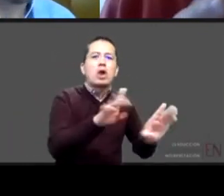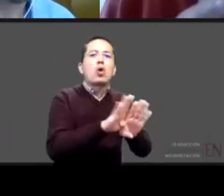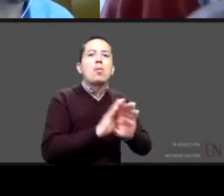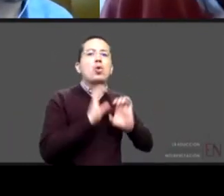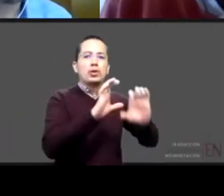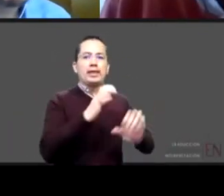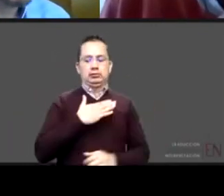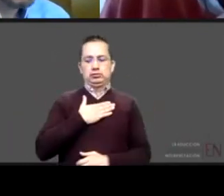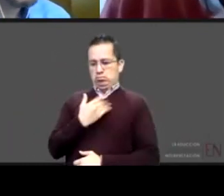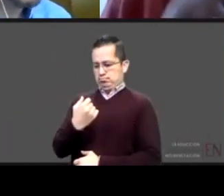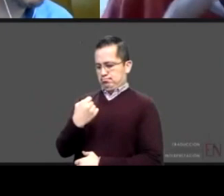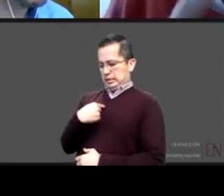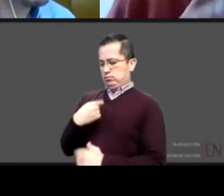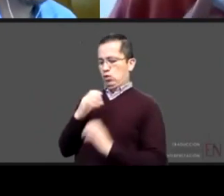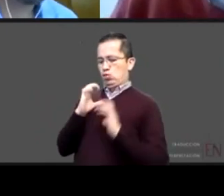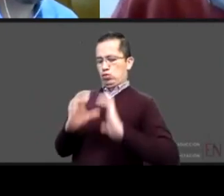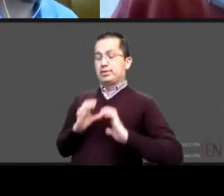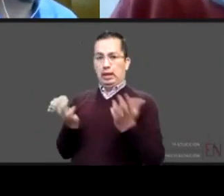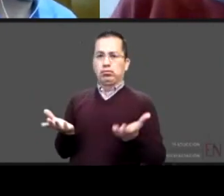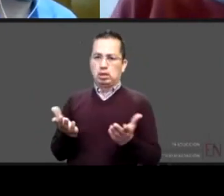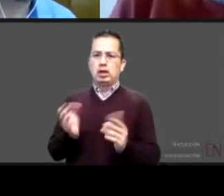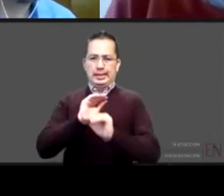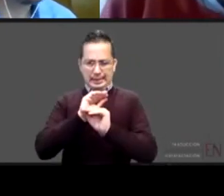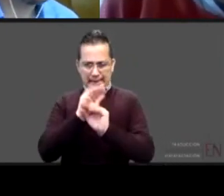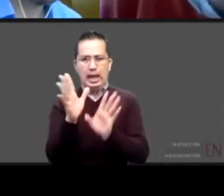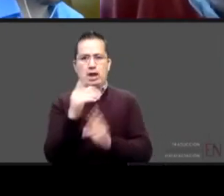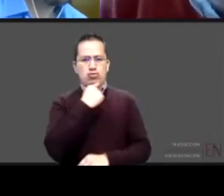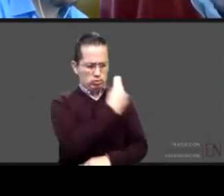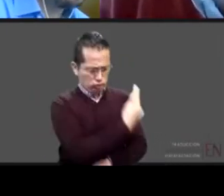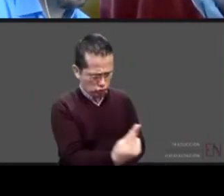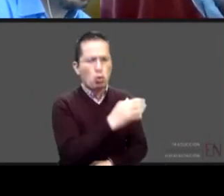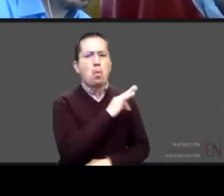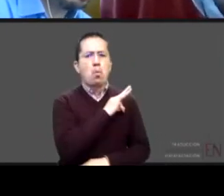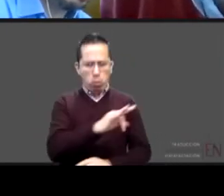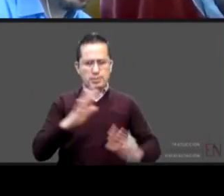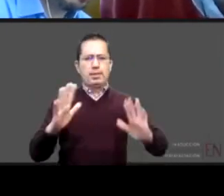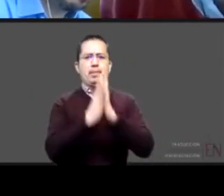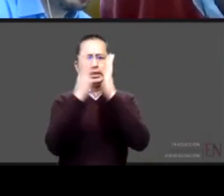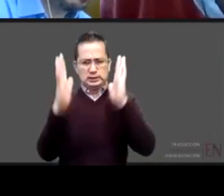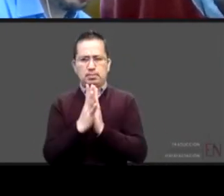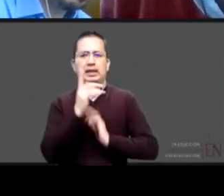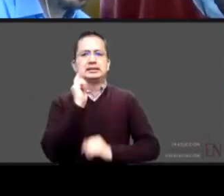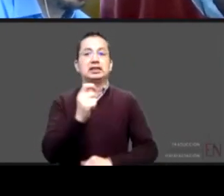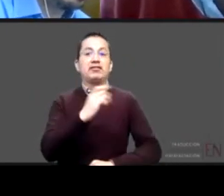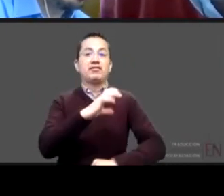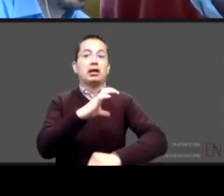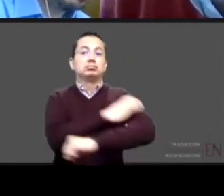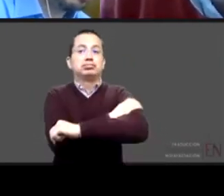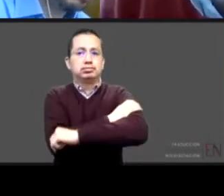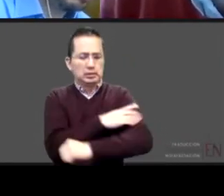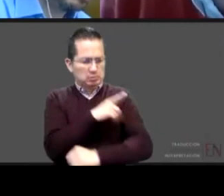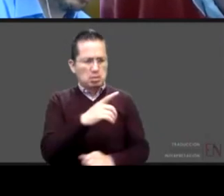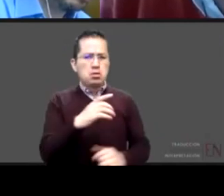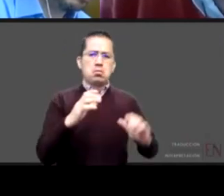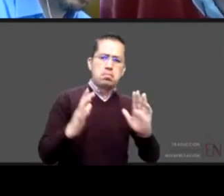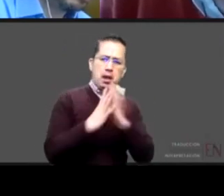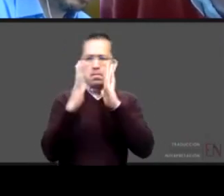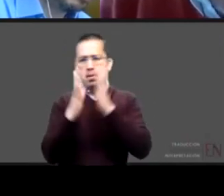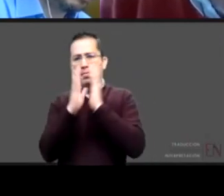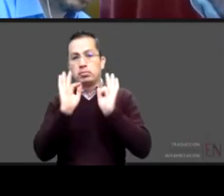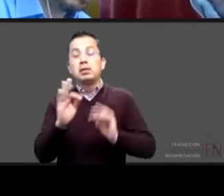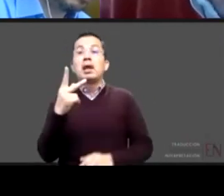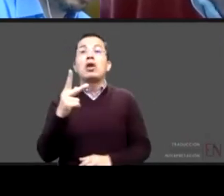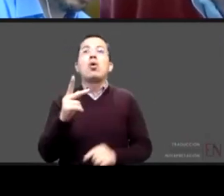que aquel que participa, pero también es cierto que no hay niños mejor cuidados que aquellos que aprendieron a cuidarse. Y